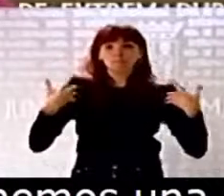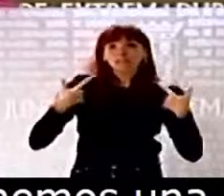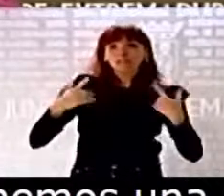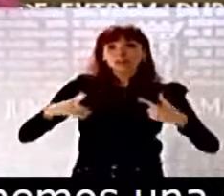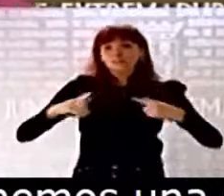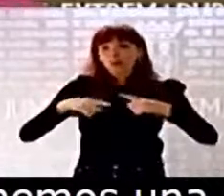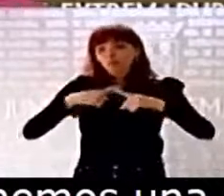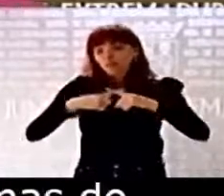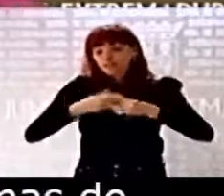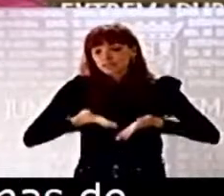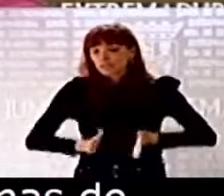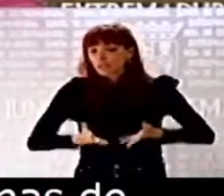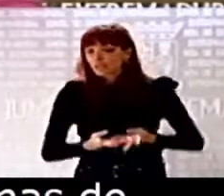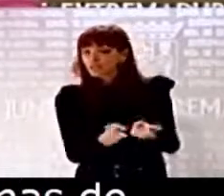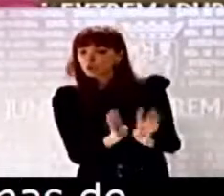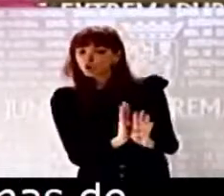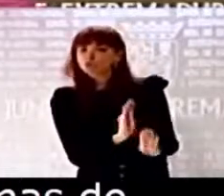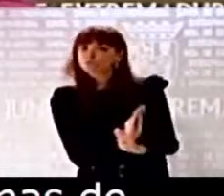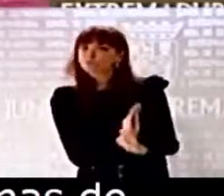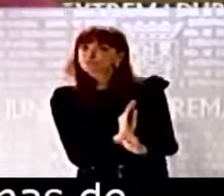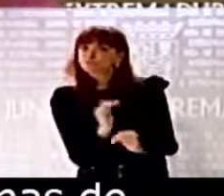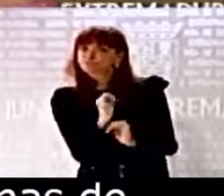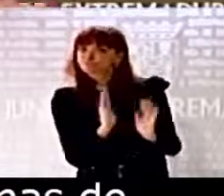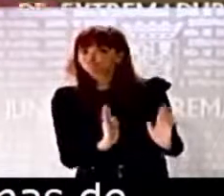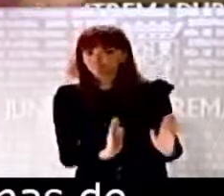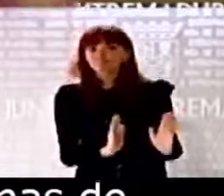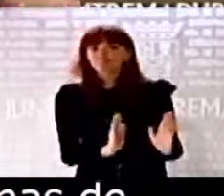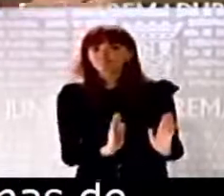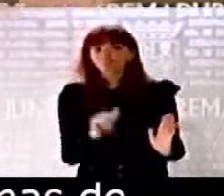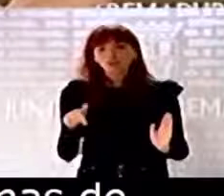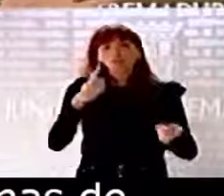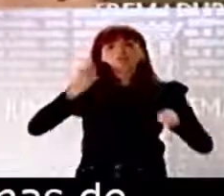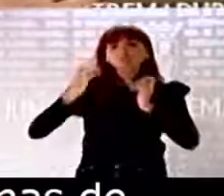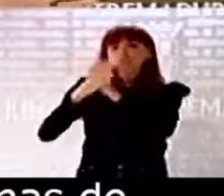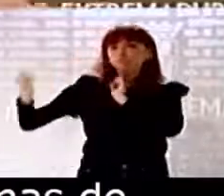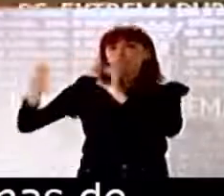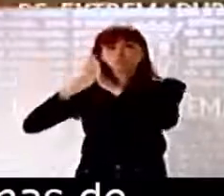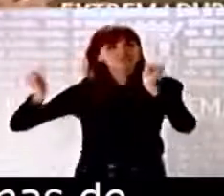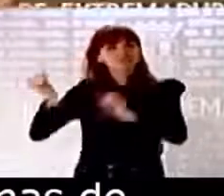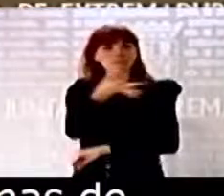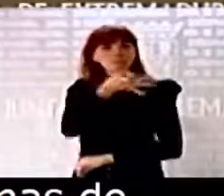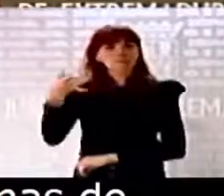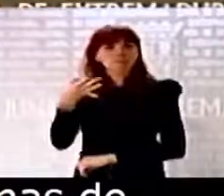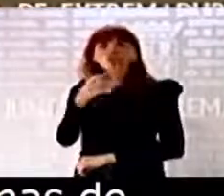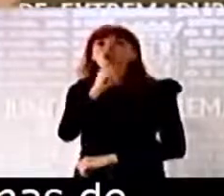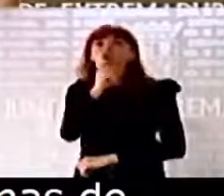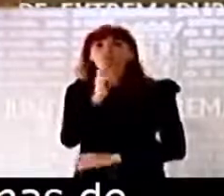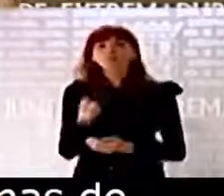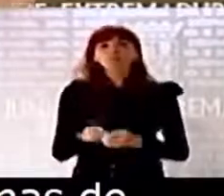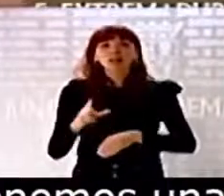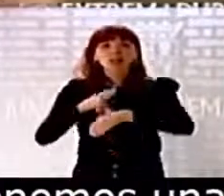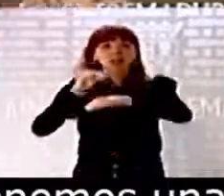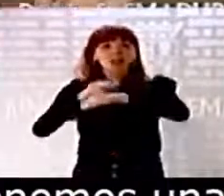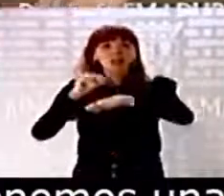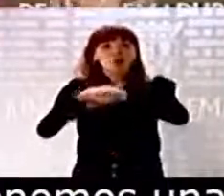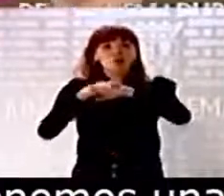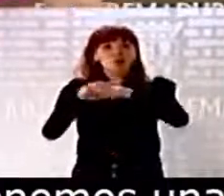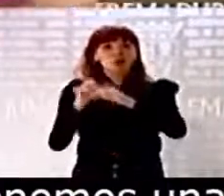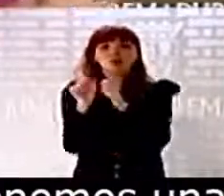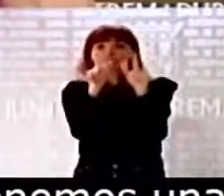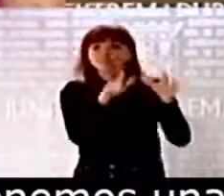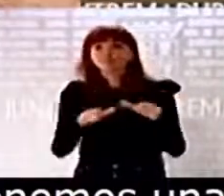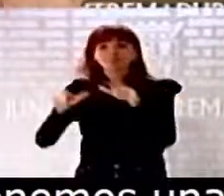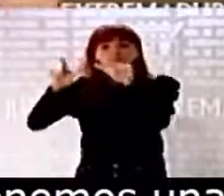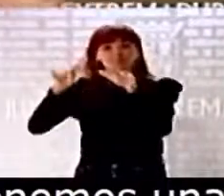hijas. Puedo decirles que en Extremadura tenemos una coordinación magnífica a través de la Delegación del Gobierno y sus unidades de igualdad con